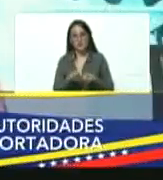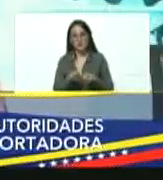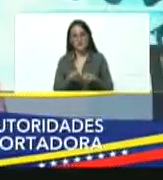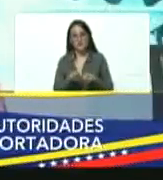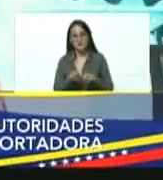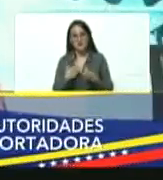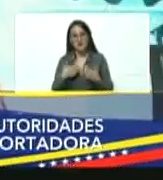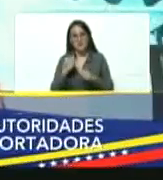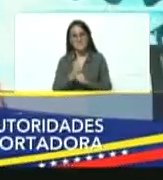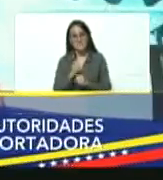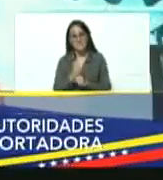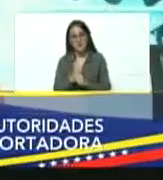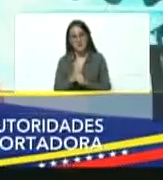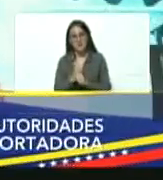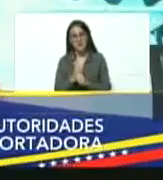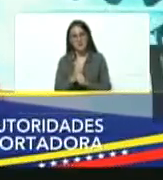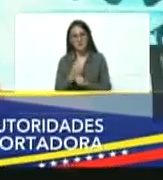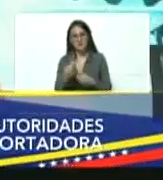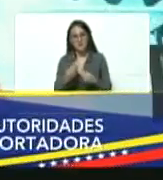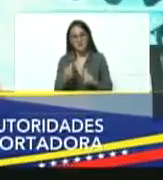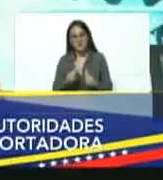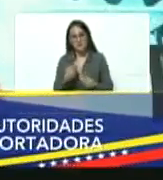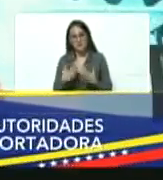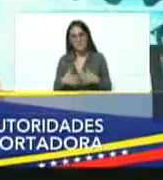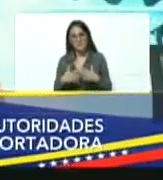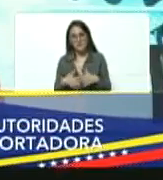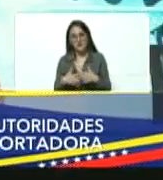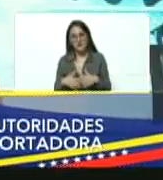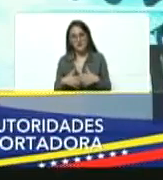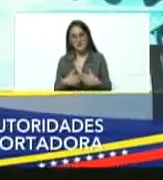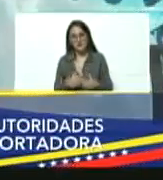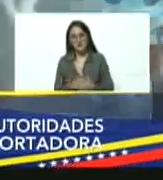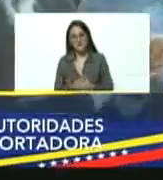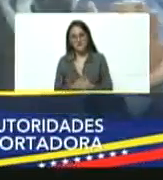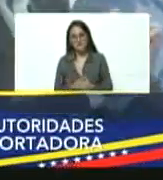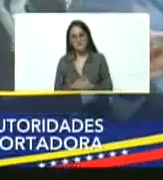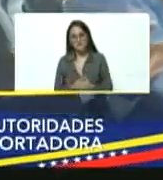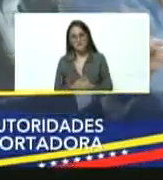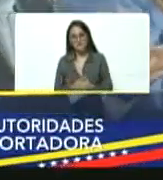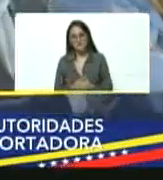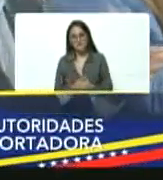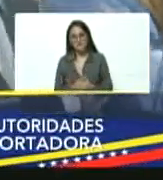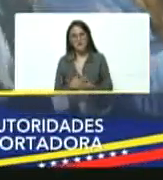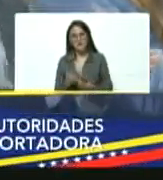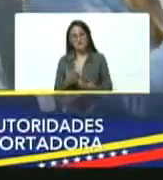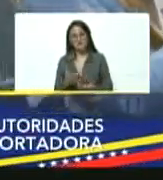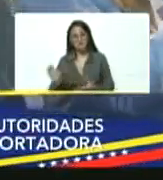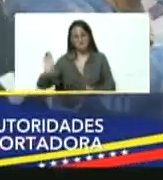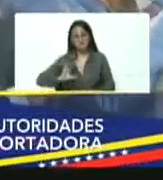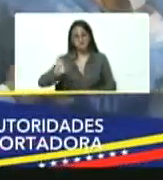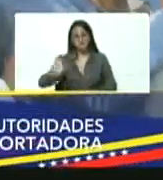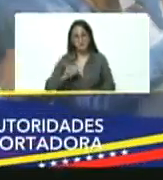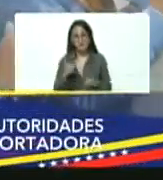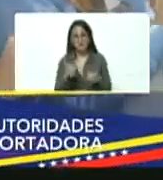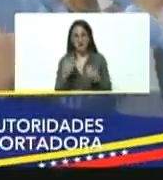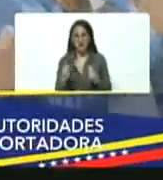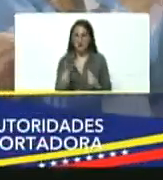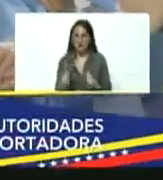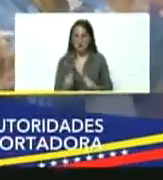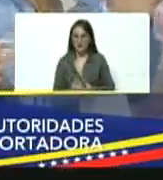generación de empleo, como generamos empleo, empleo, y generar empleo bien remunerado, empleo de